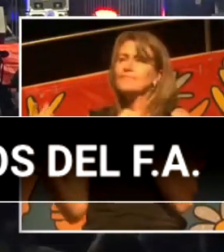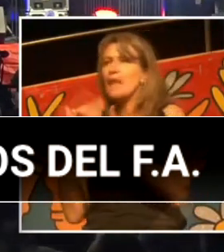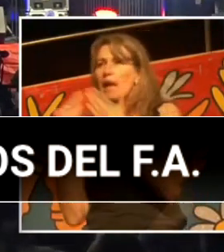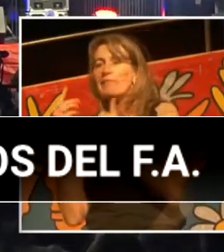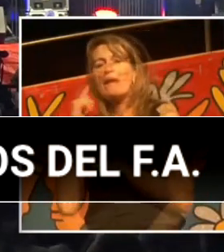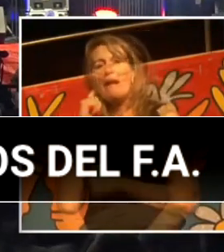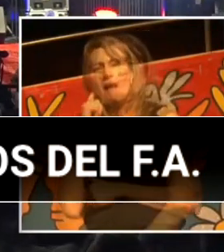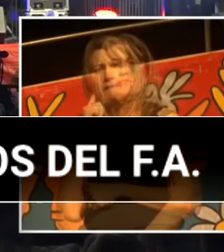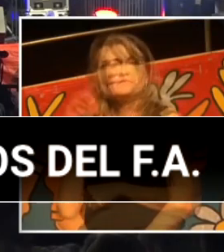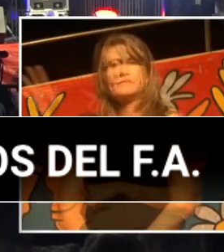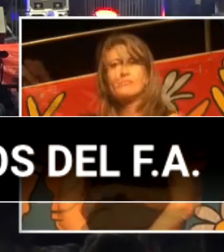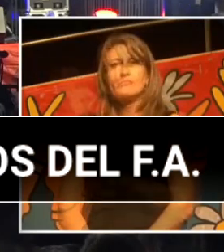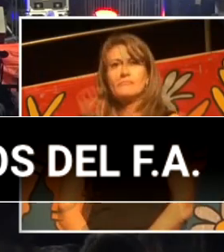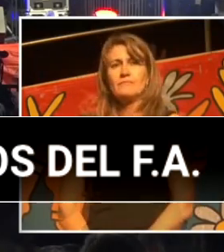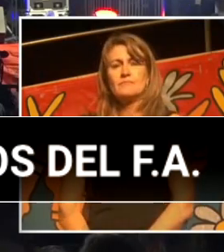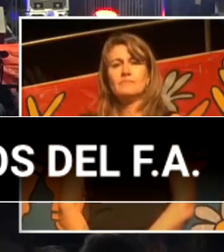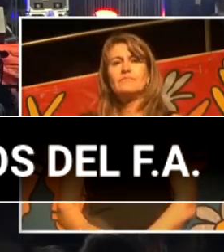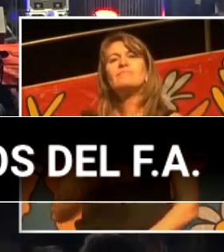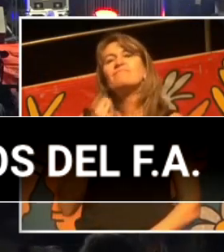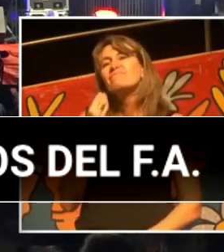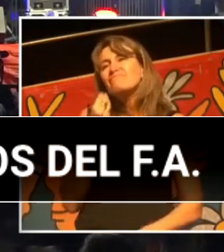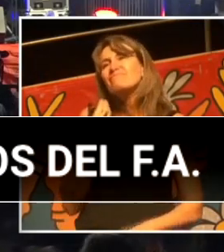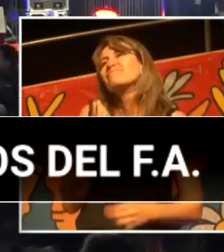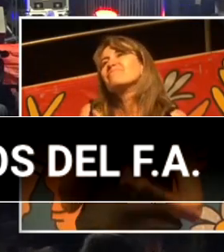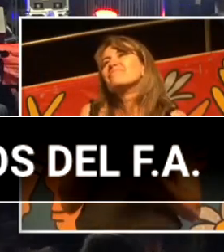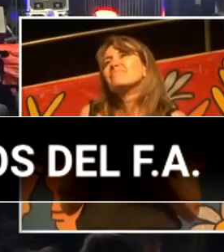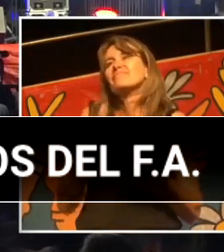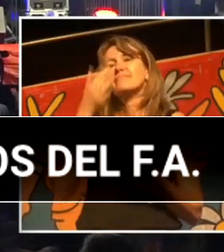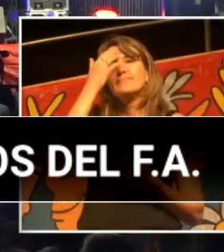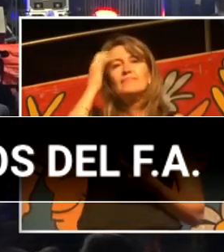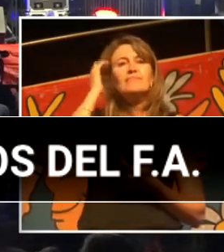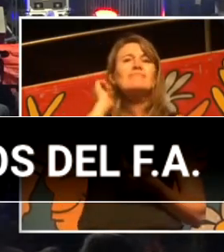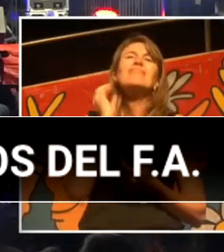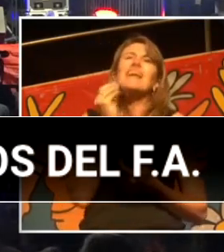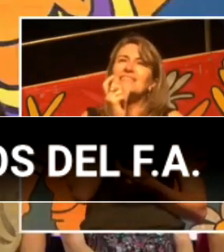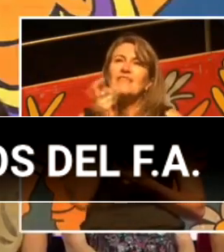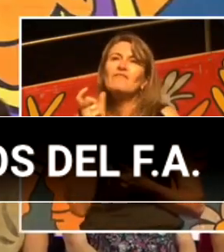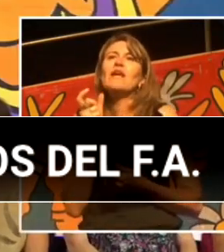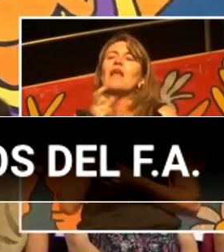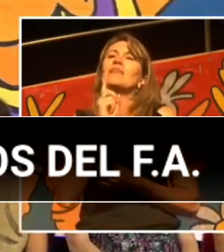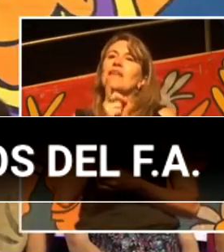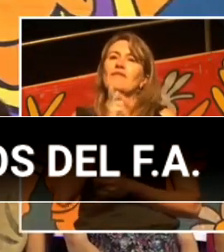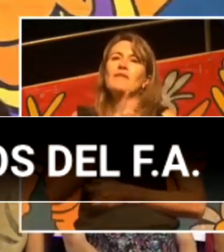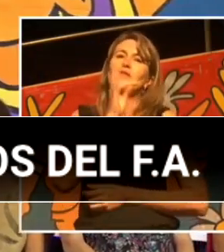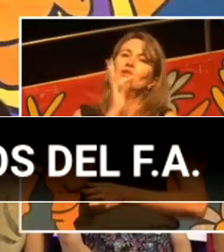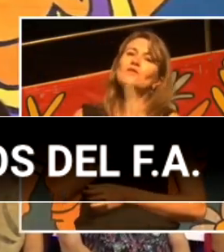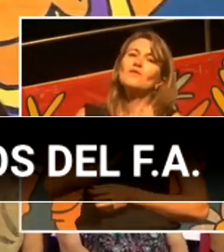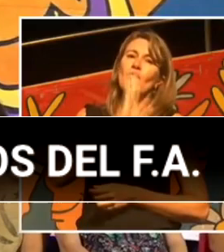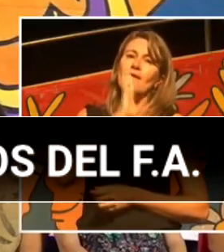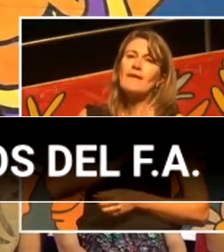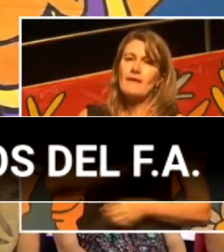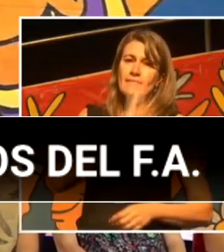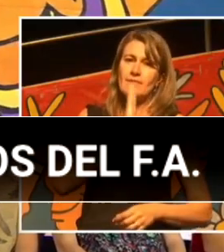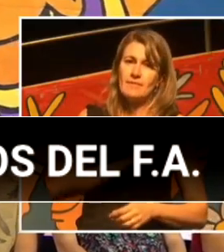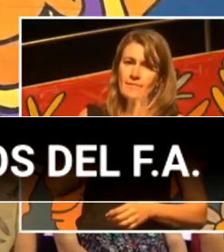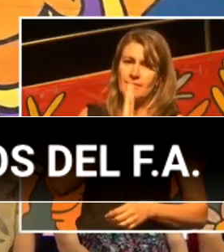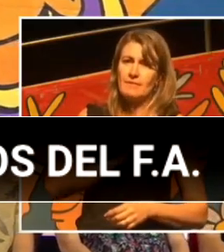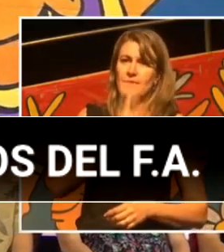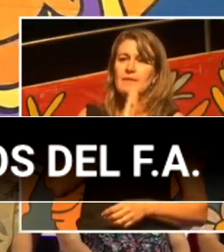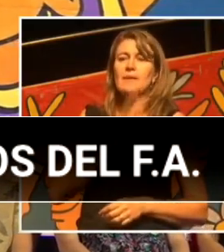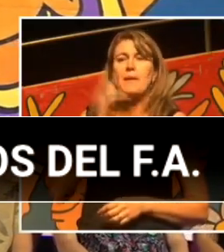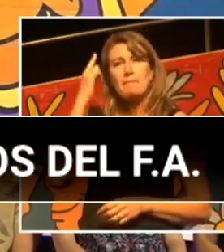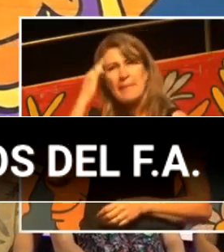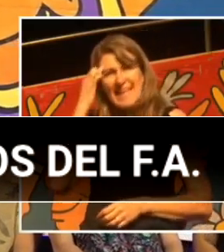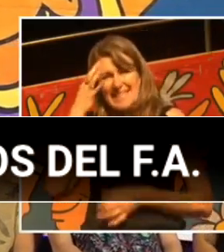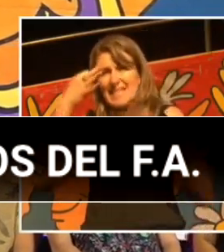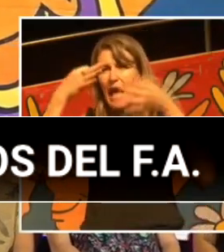Escuchar cosas interesantes implica ser tolerante pensar muy bien